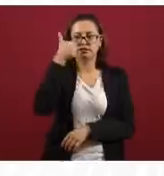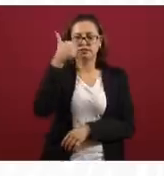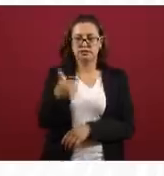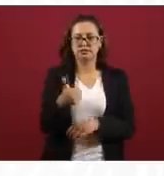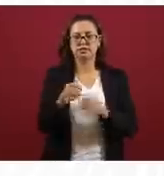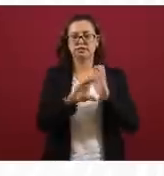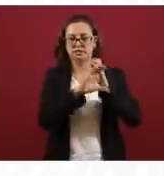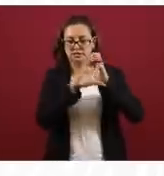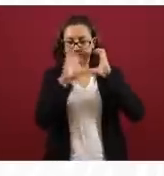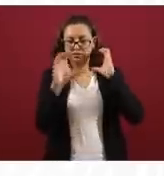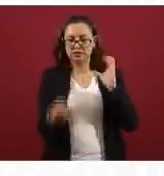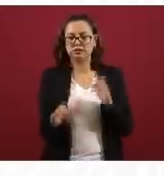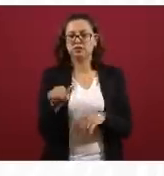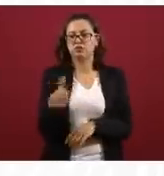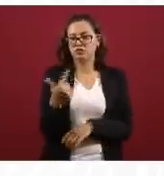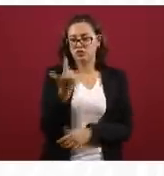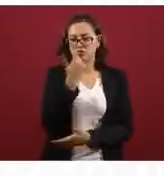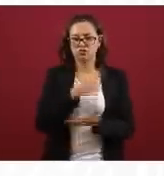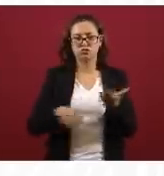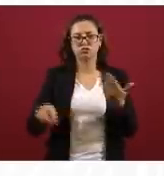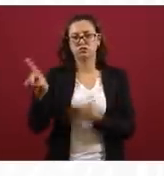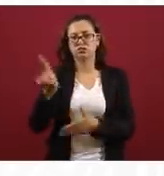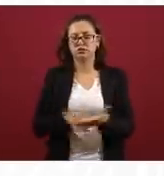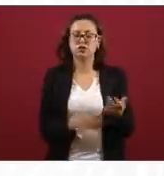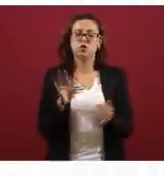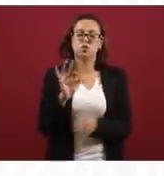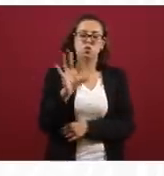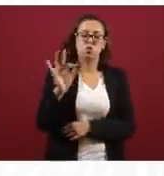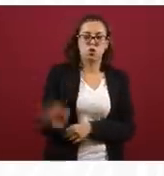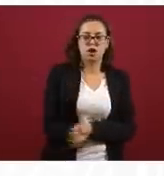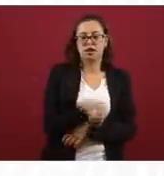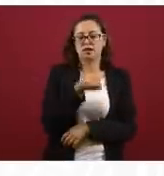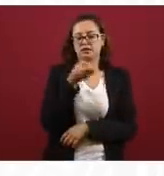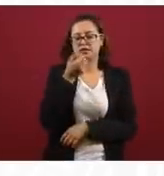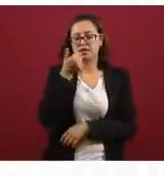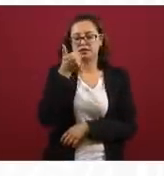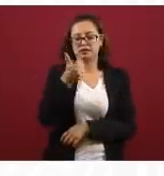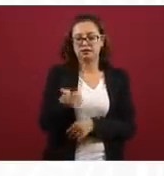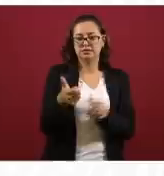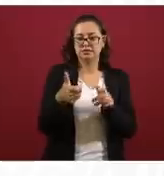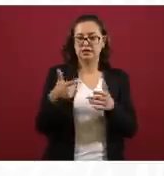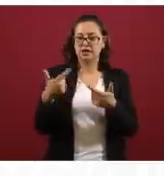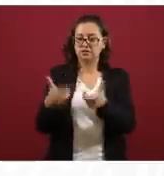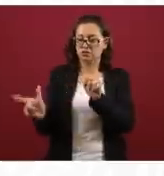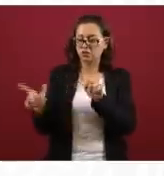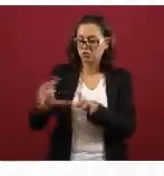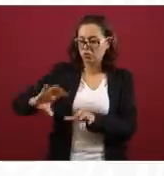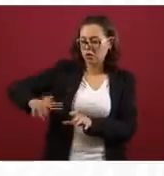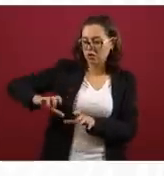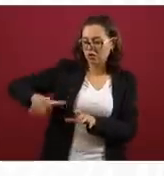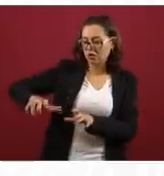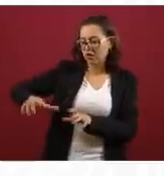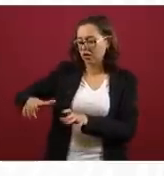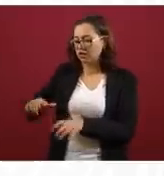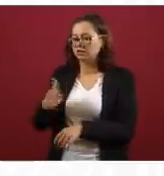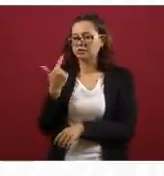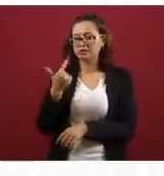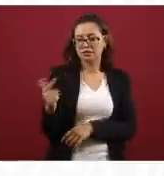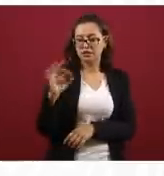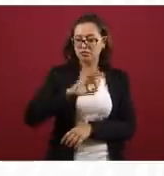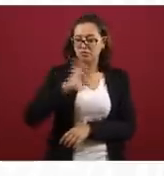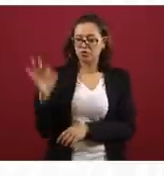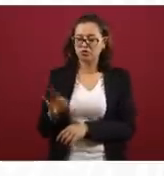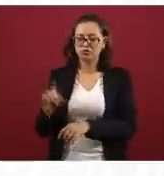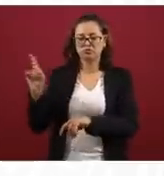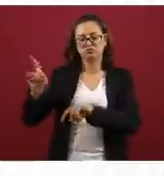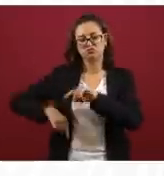inmovilizados, 46 lotes de cilindros, 17 cilindros fueron inmovilizados, es el 7%, pero solamente 21